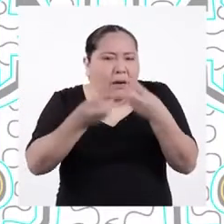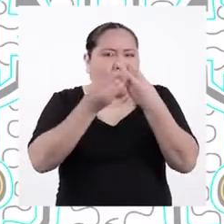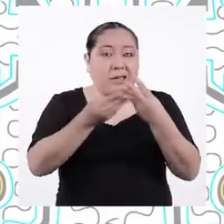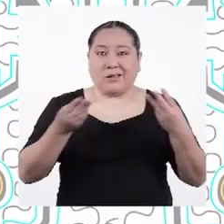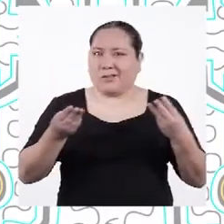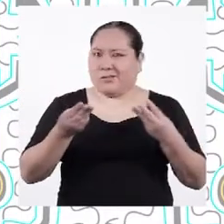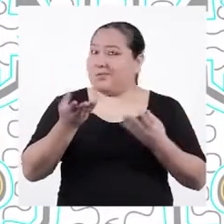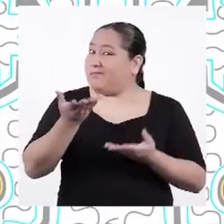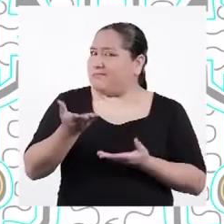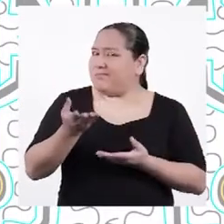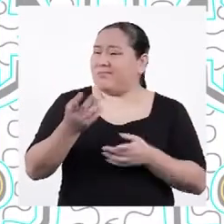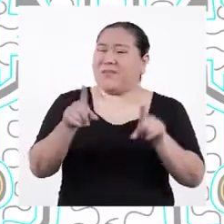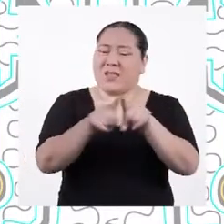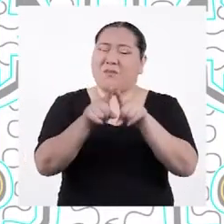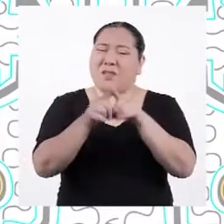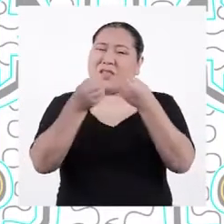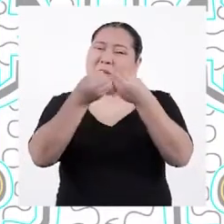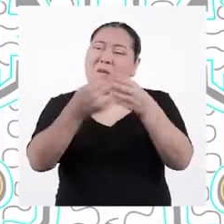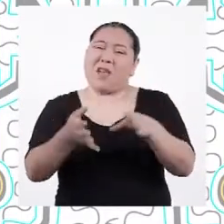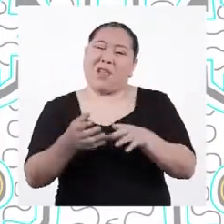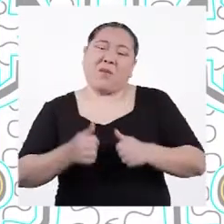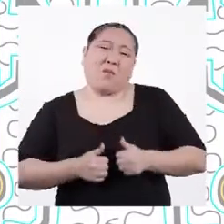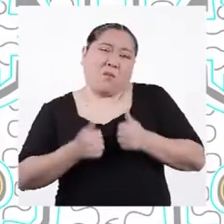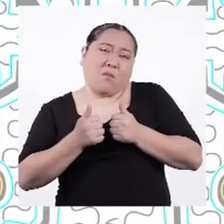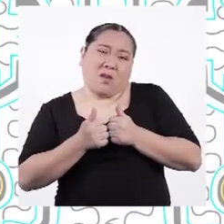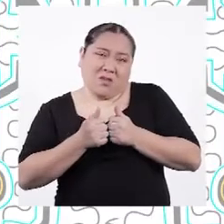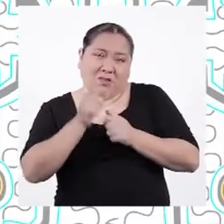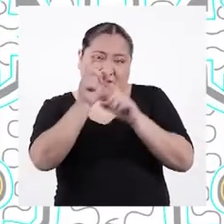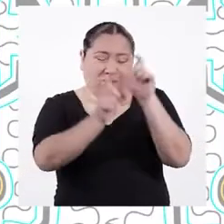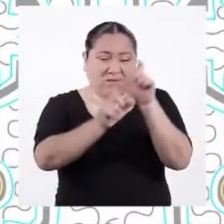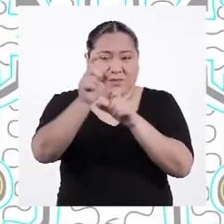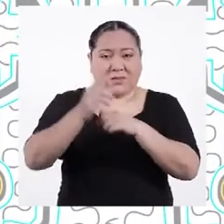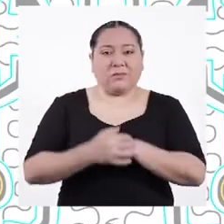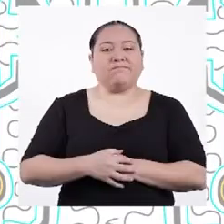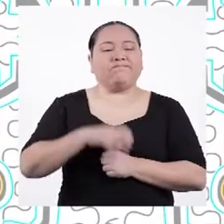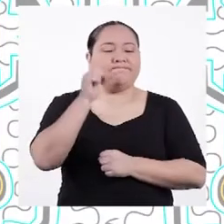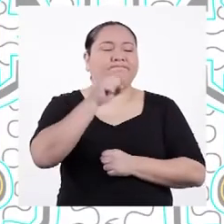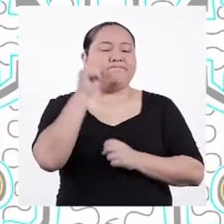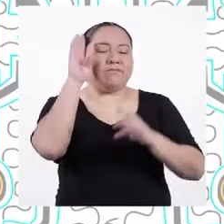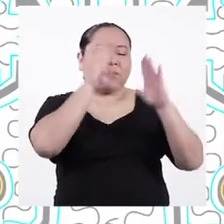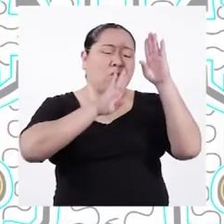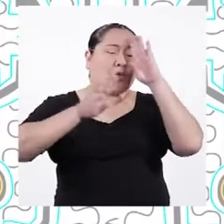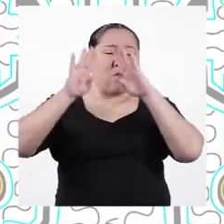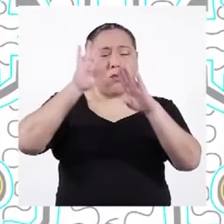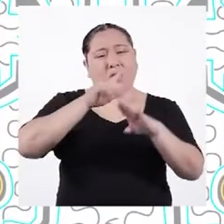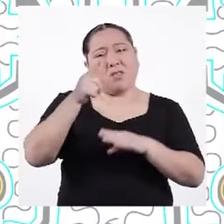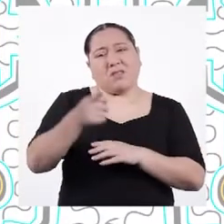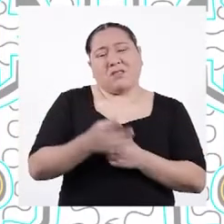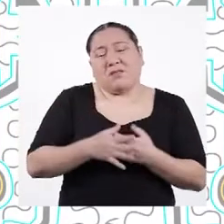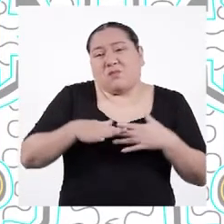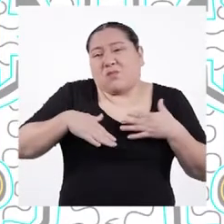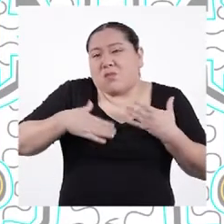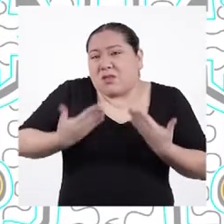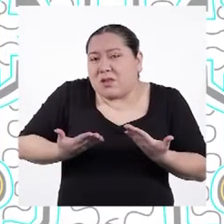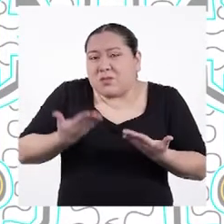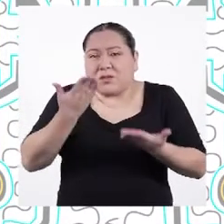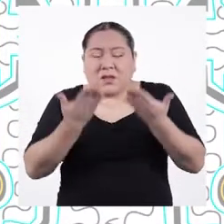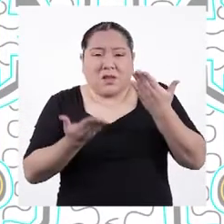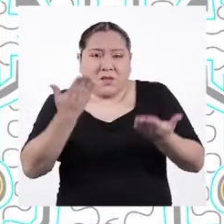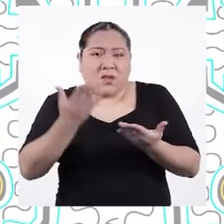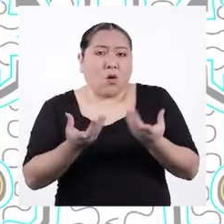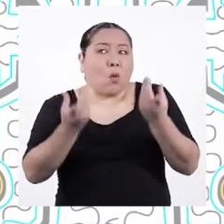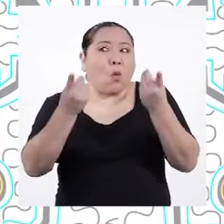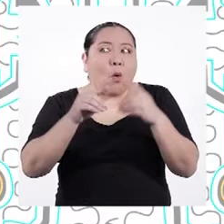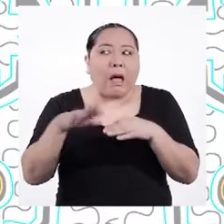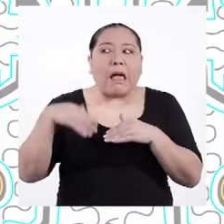y sobre todo, vidas humanas. Sí, es bien preocupante. Si tan solo pudiéramos saber cuándo